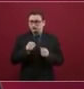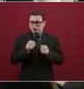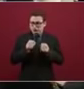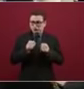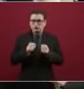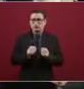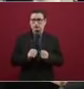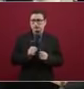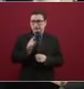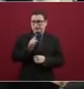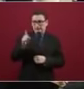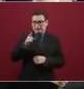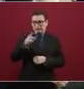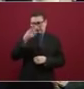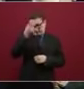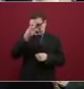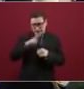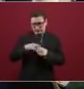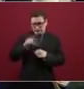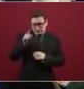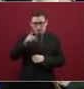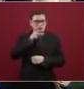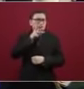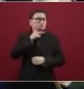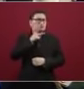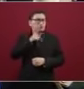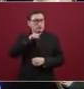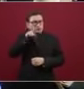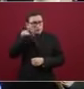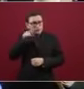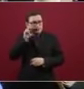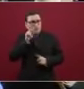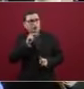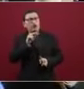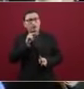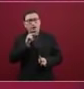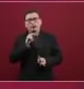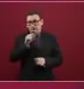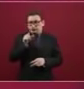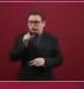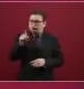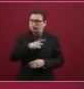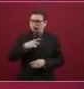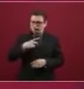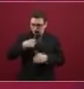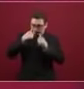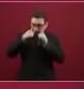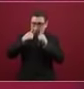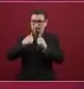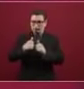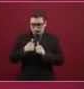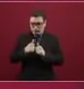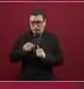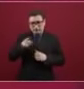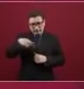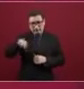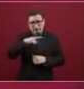los directivos de Pemex van a atender esta